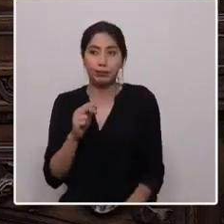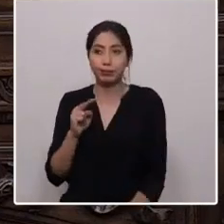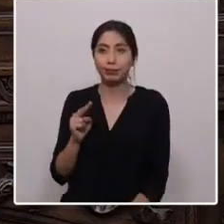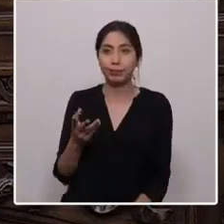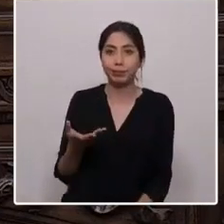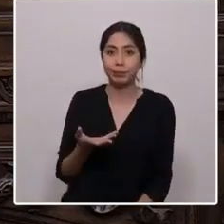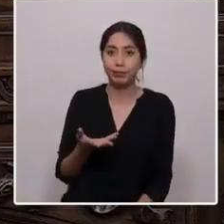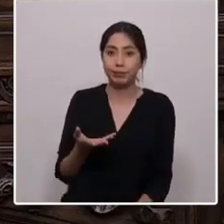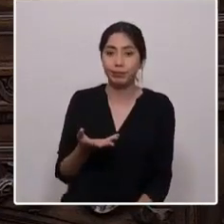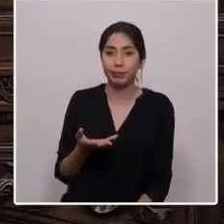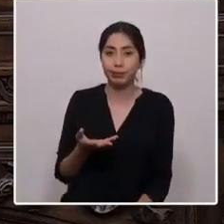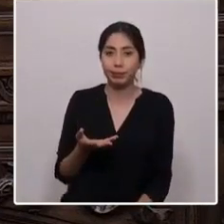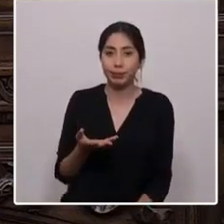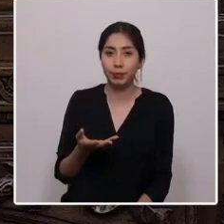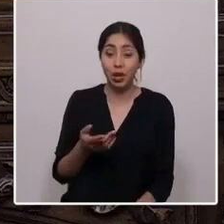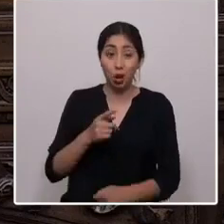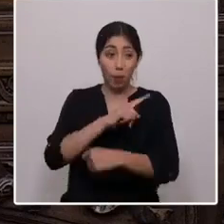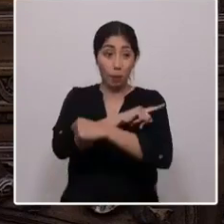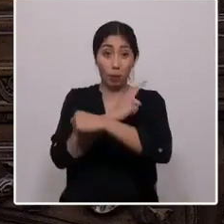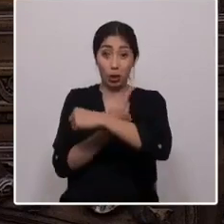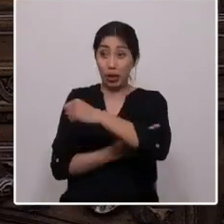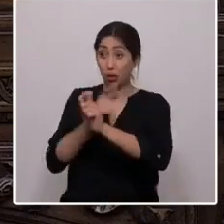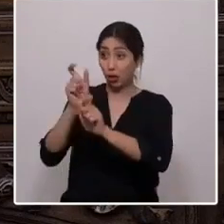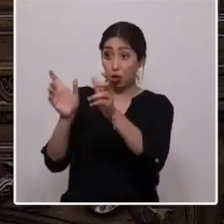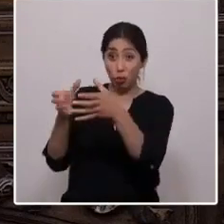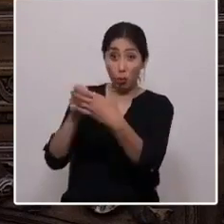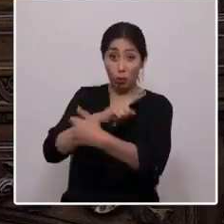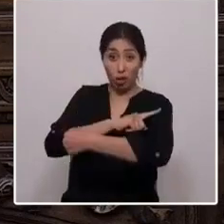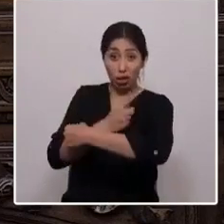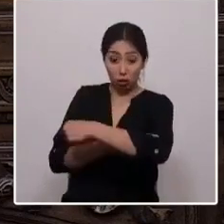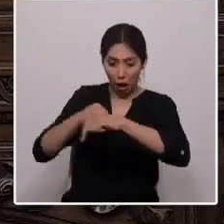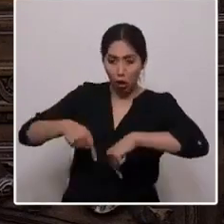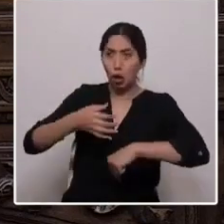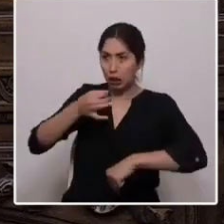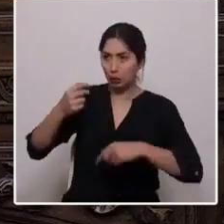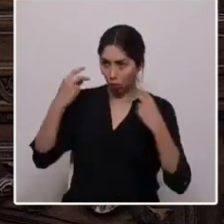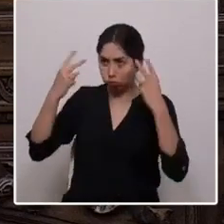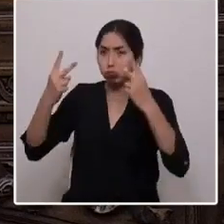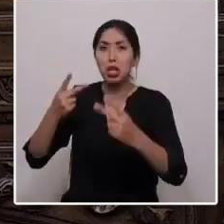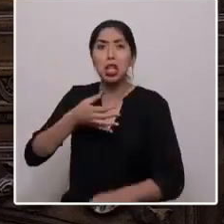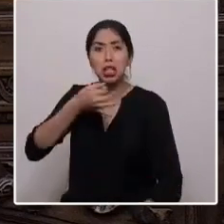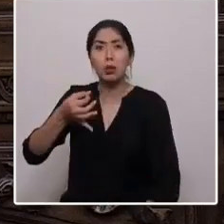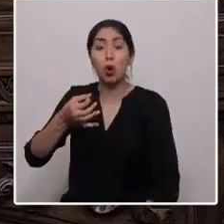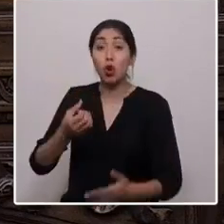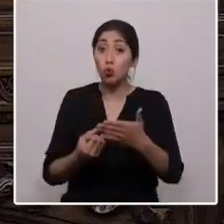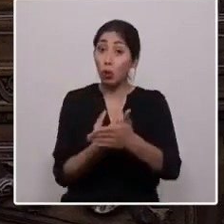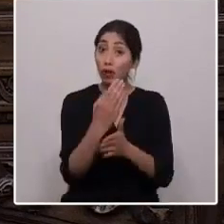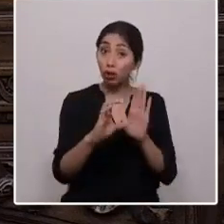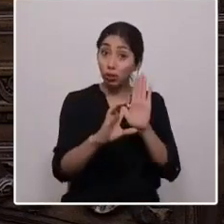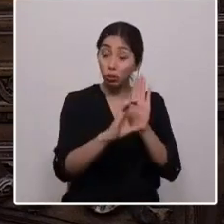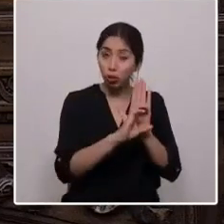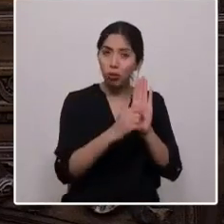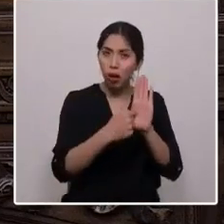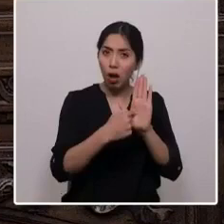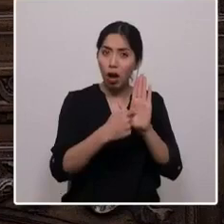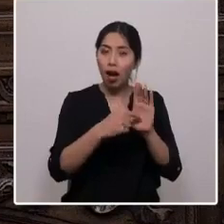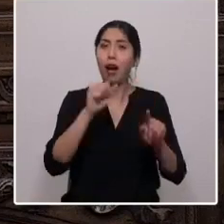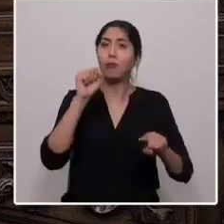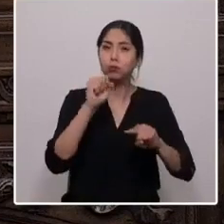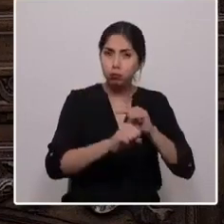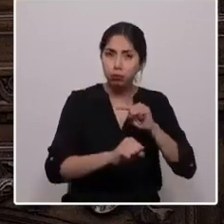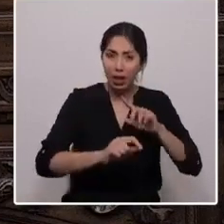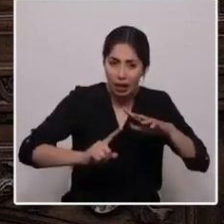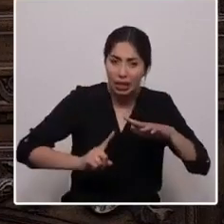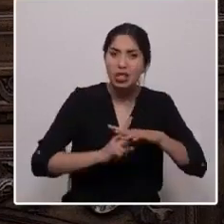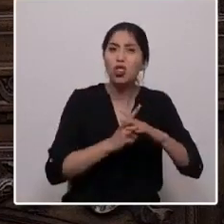a los poderosos de siempre les decimos hoy sin miedo que la nueva constitución reconocer a sus quienes siguen el poder de los pueblos